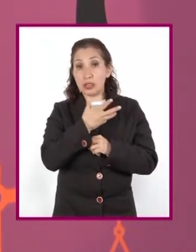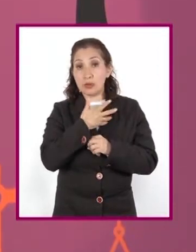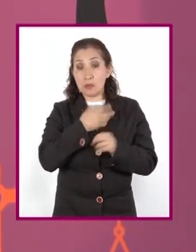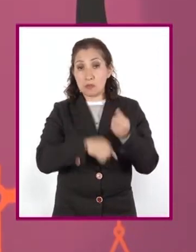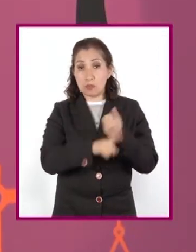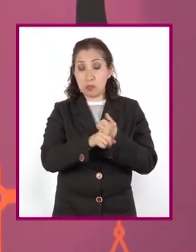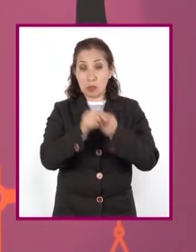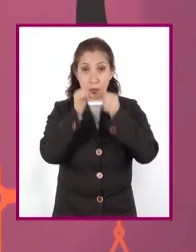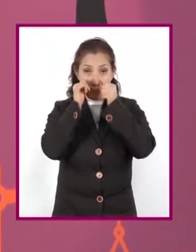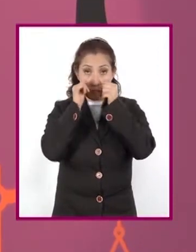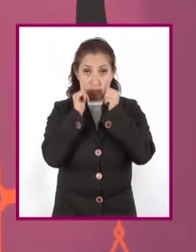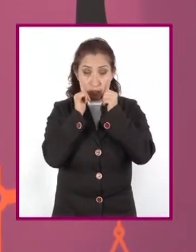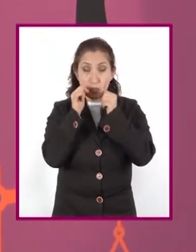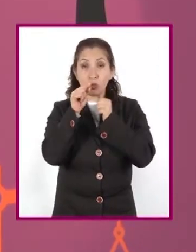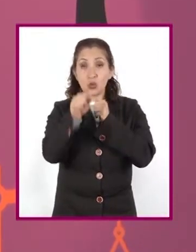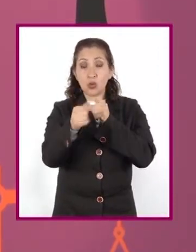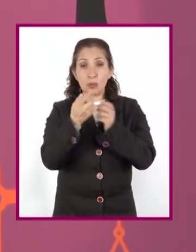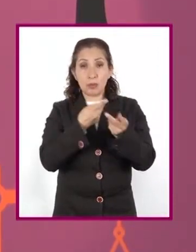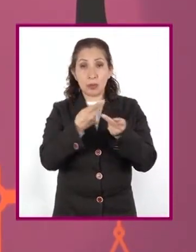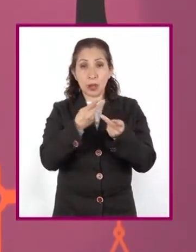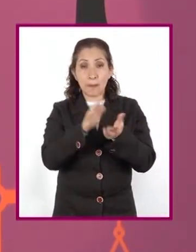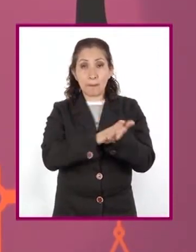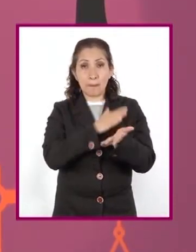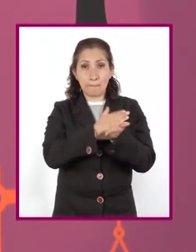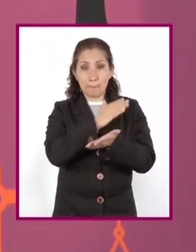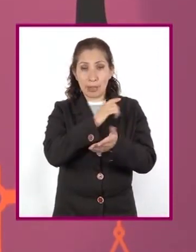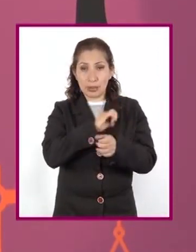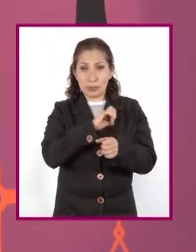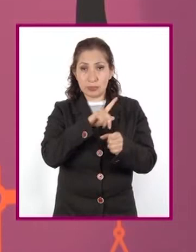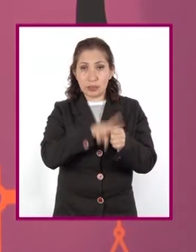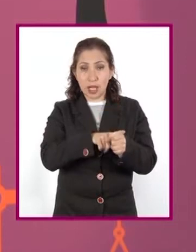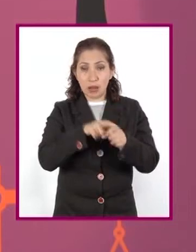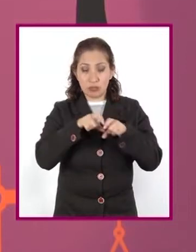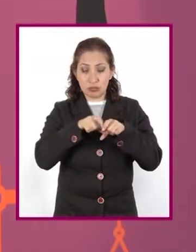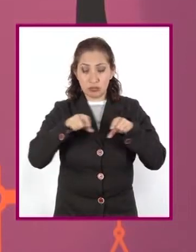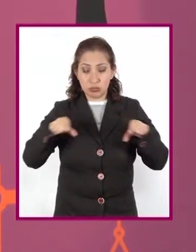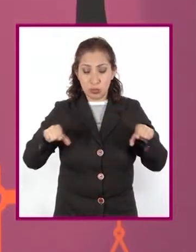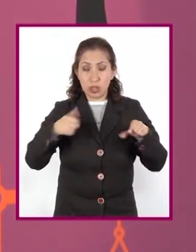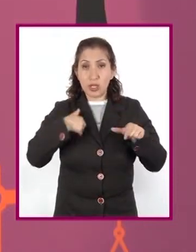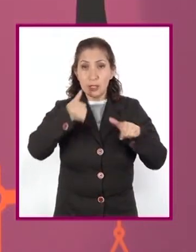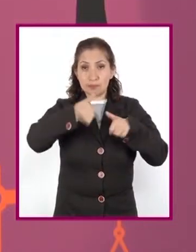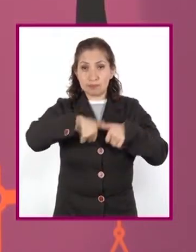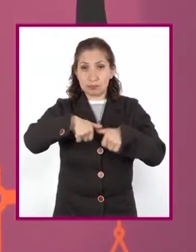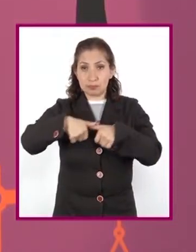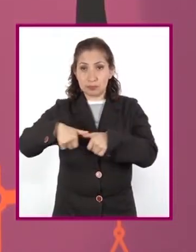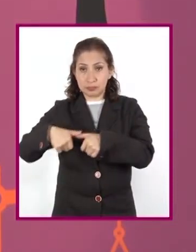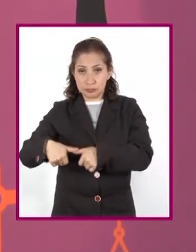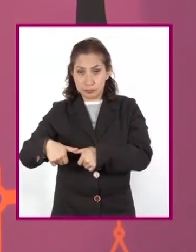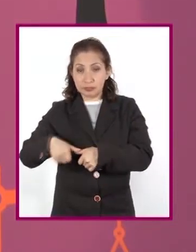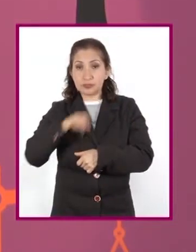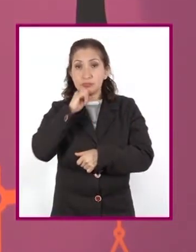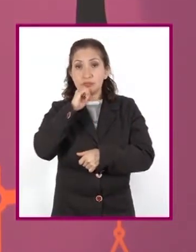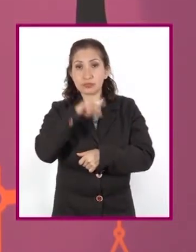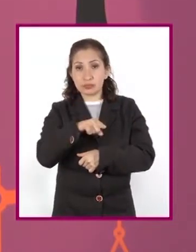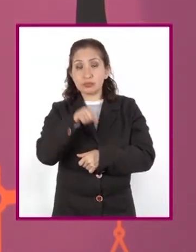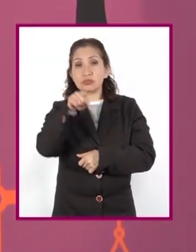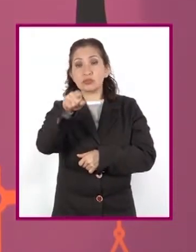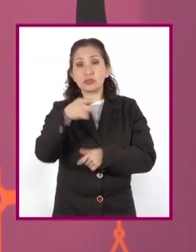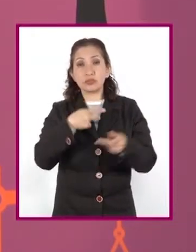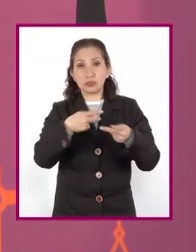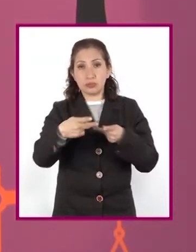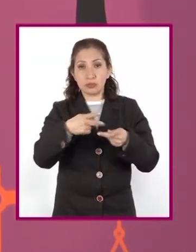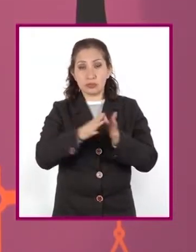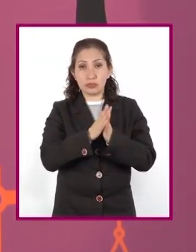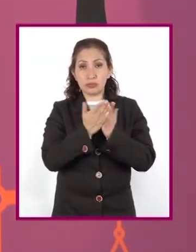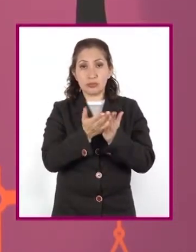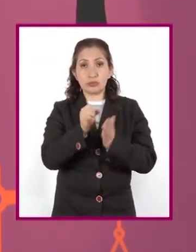visual, tengan a la mano sus hojas layer, punzón y regleta. Procuren también tener a la mano su